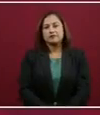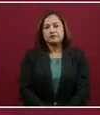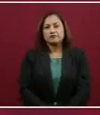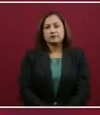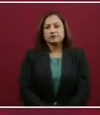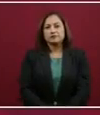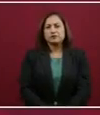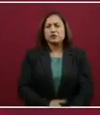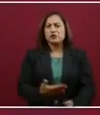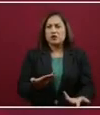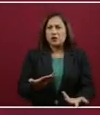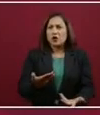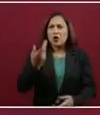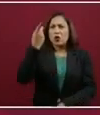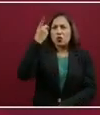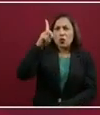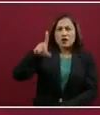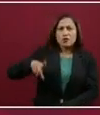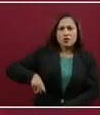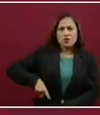bienes del pueblo, de la nación.